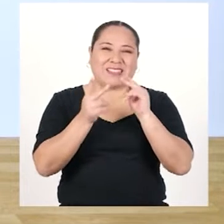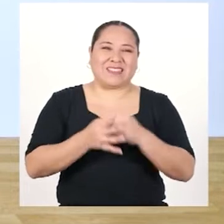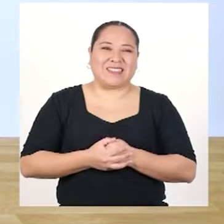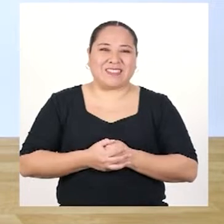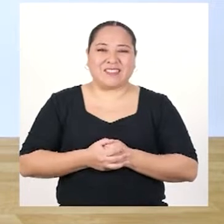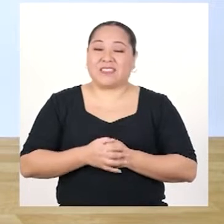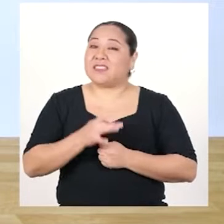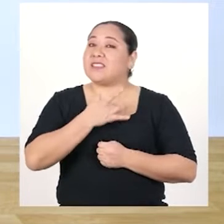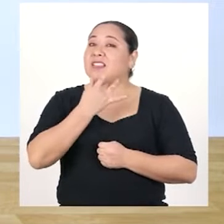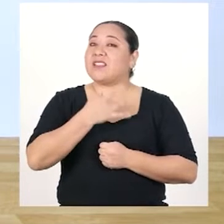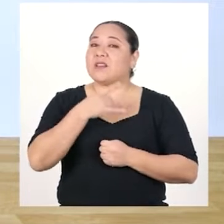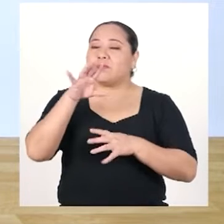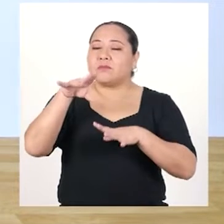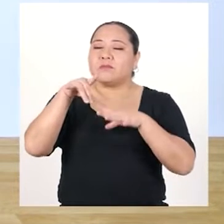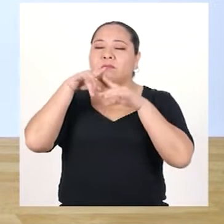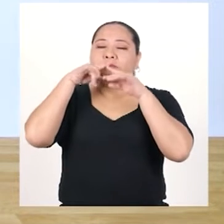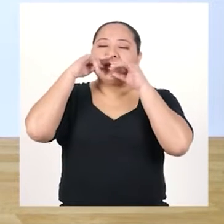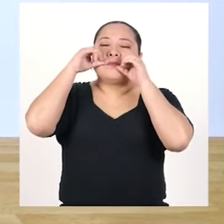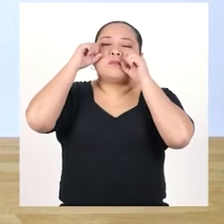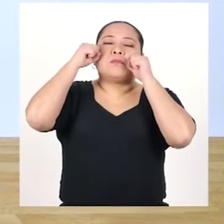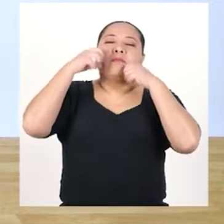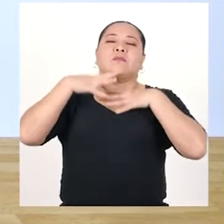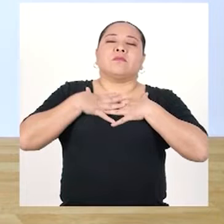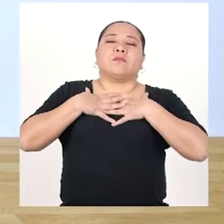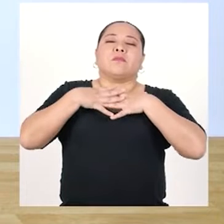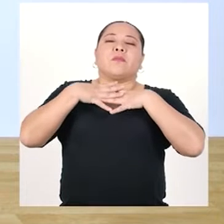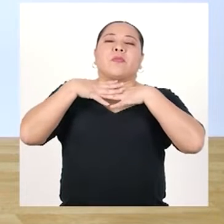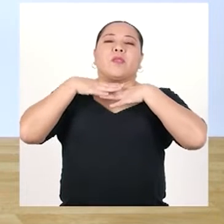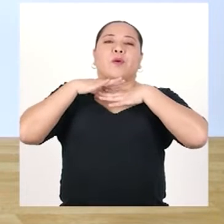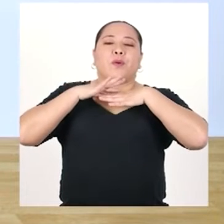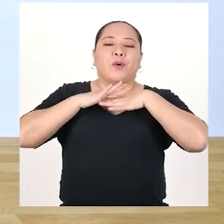Perfecto. Siente cómo el aire ingresa a tus pulmones.